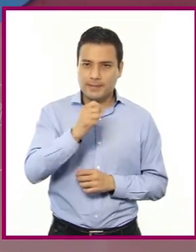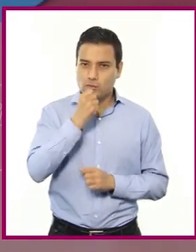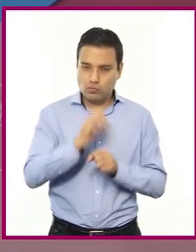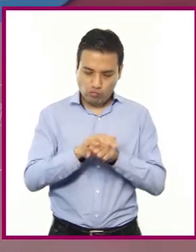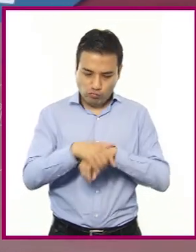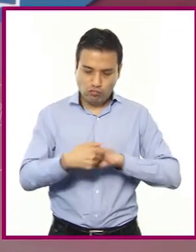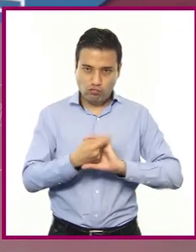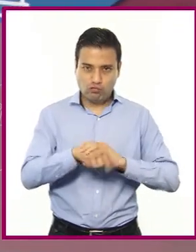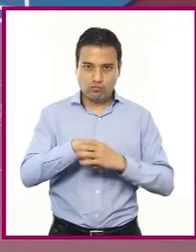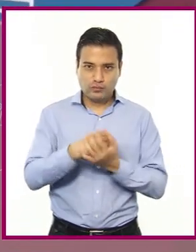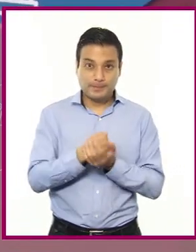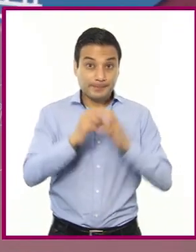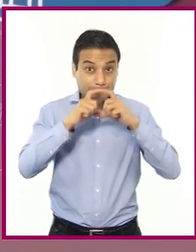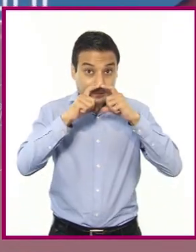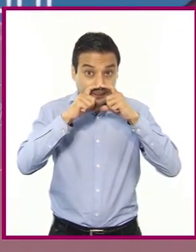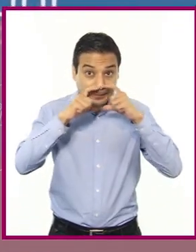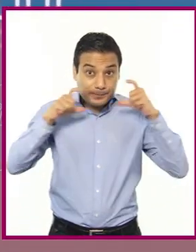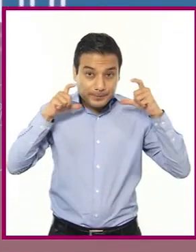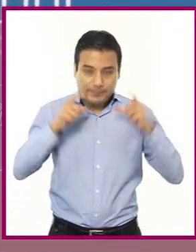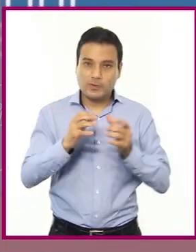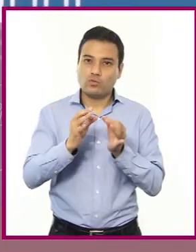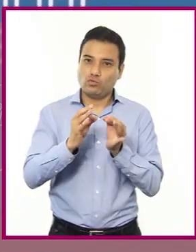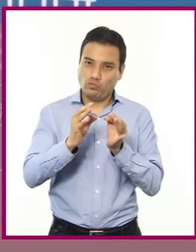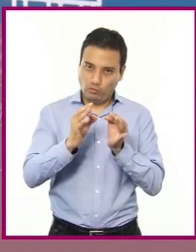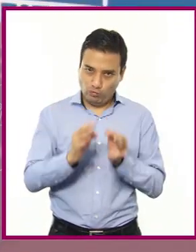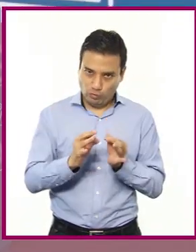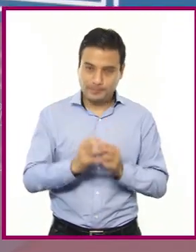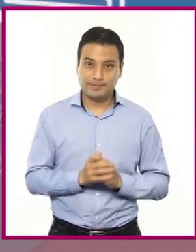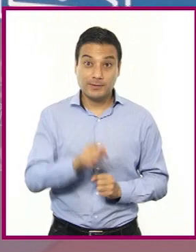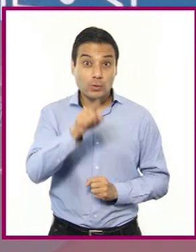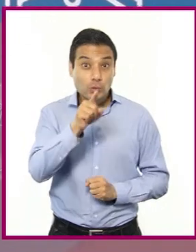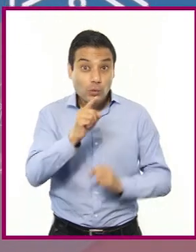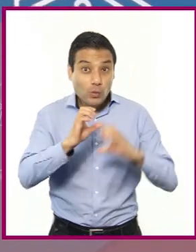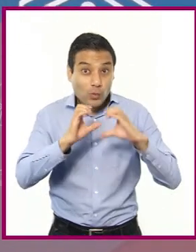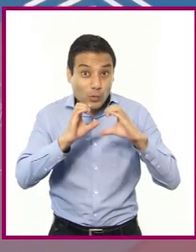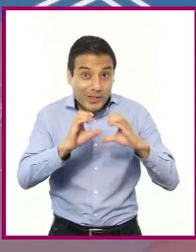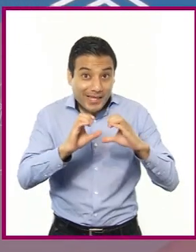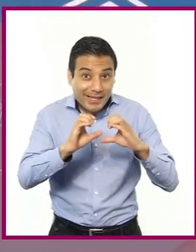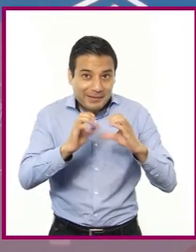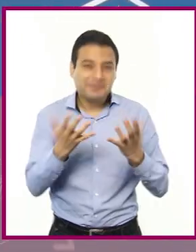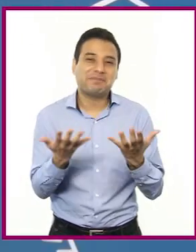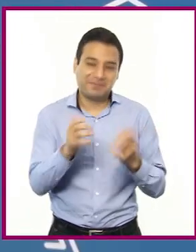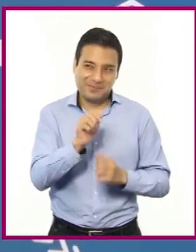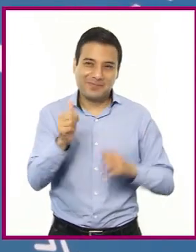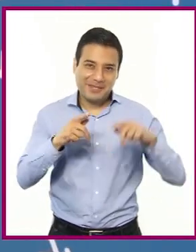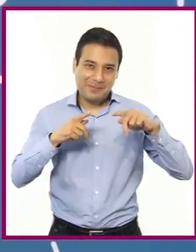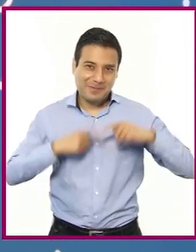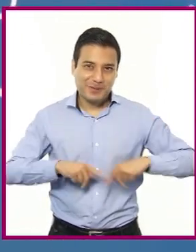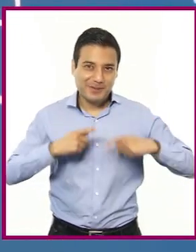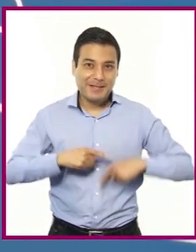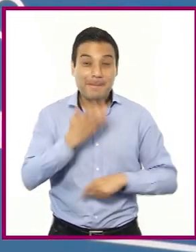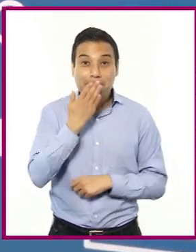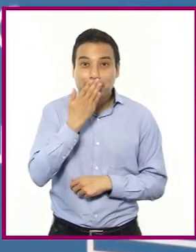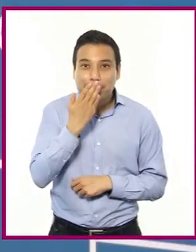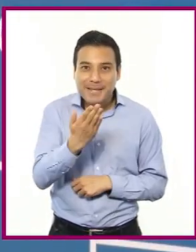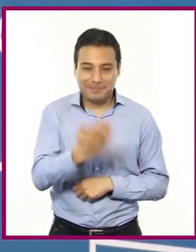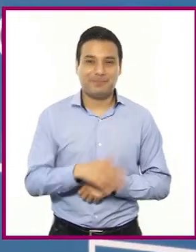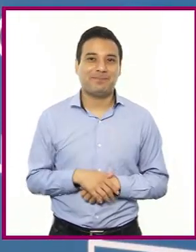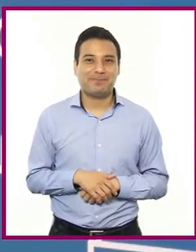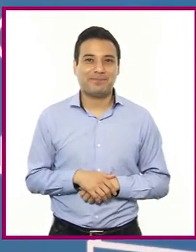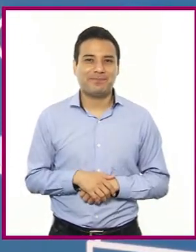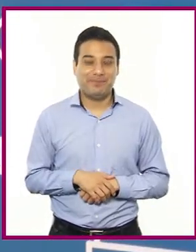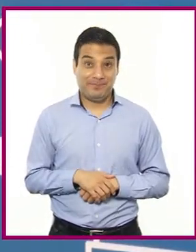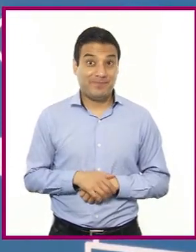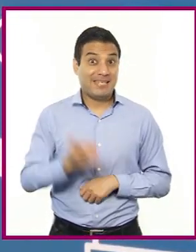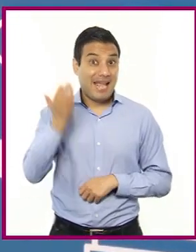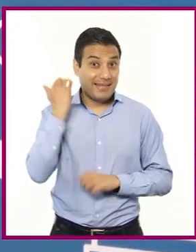y usar el cubrebocas de manera correcta. Al cuidarnos, cuidamos a los demás. Como recordarán, el tema que